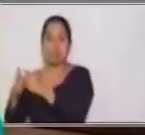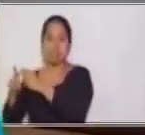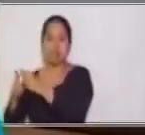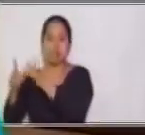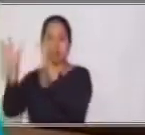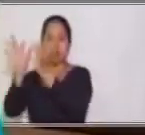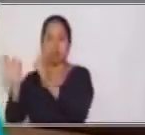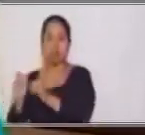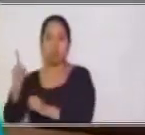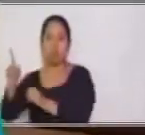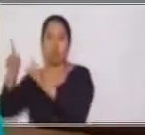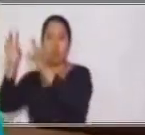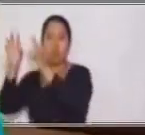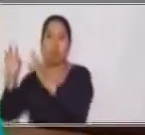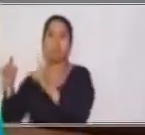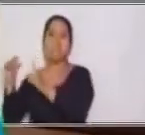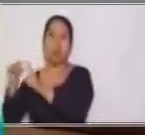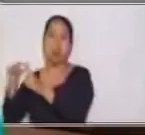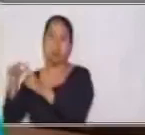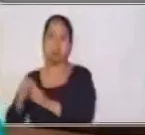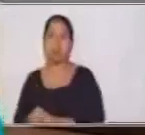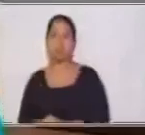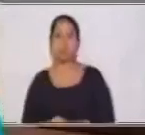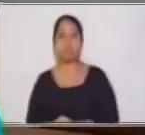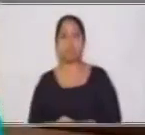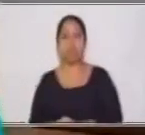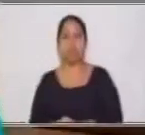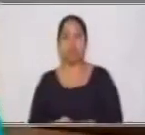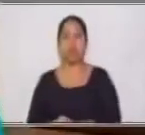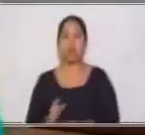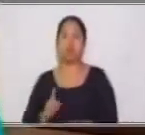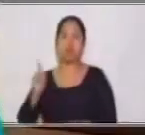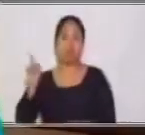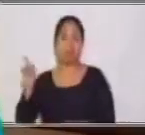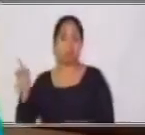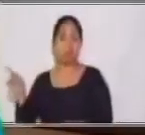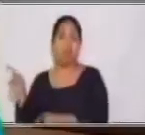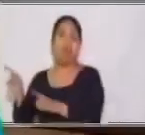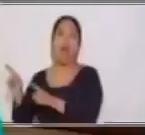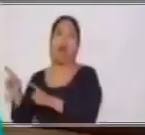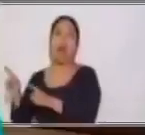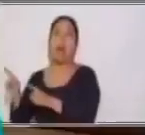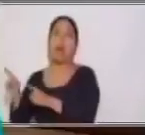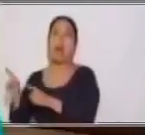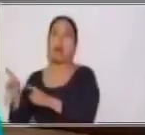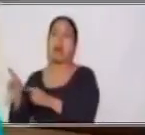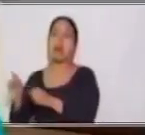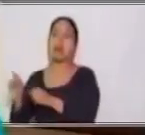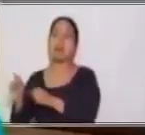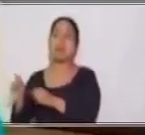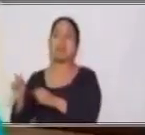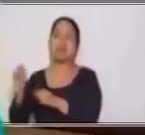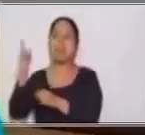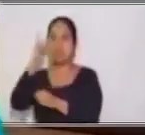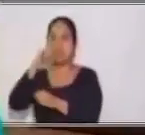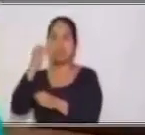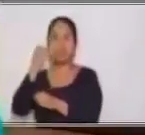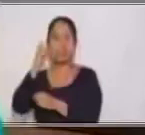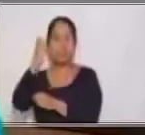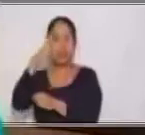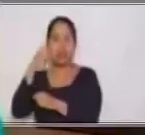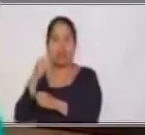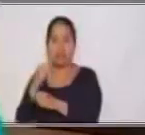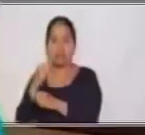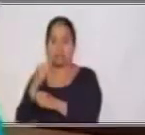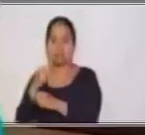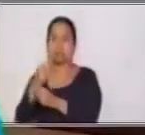palabra. Algo importante, las siglas se pueden mencionar diciendo cada una de las letras